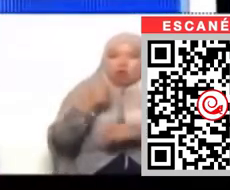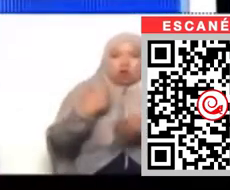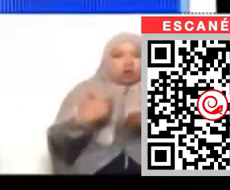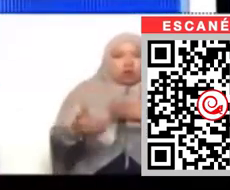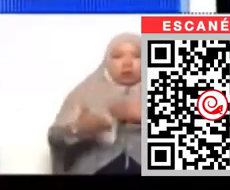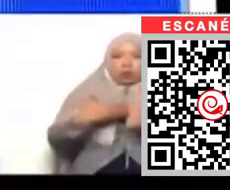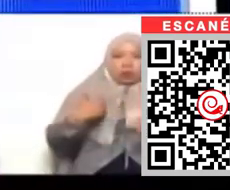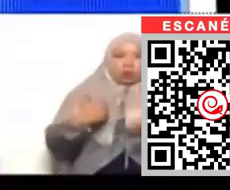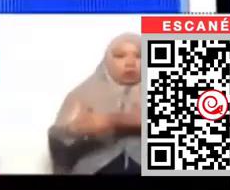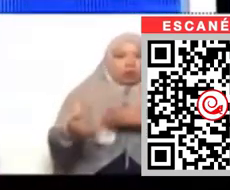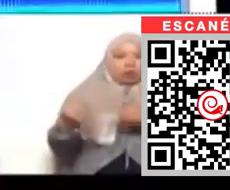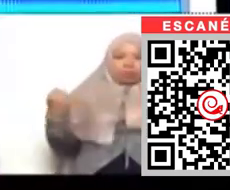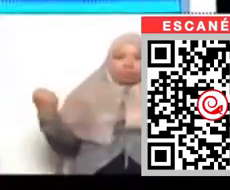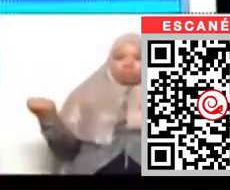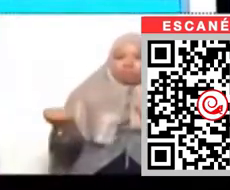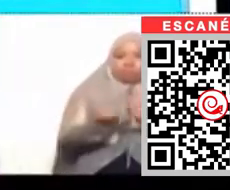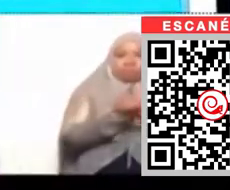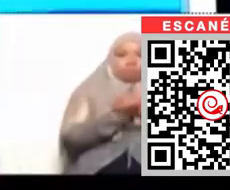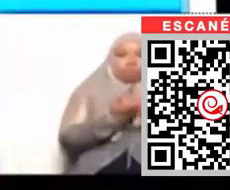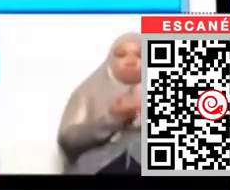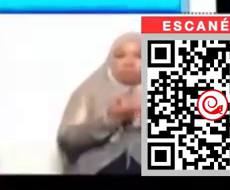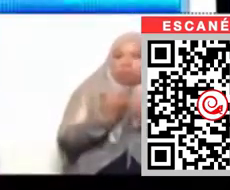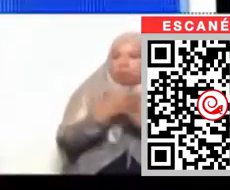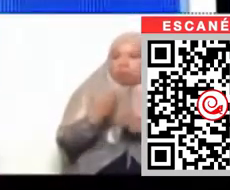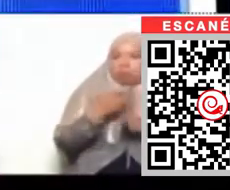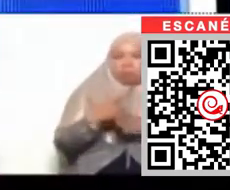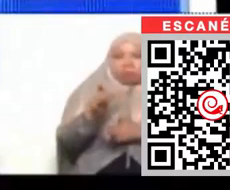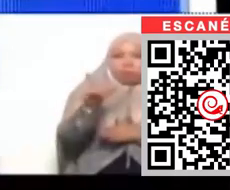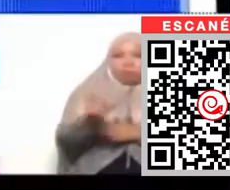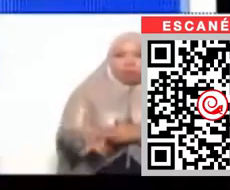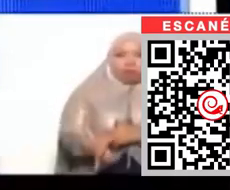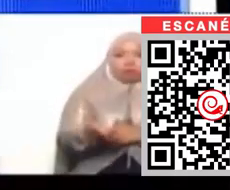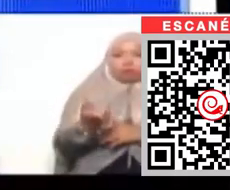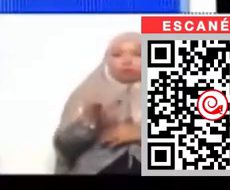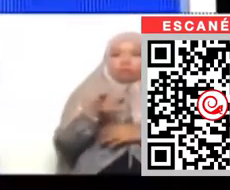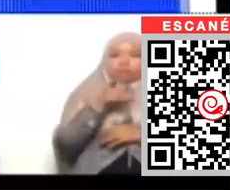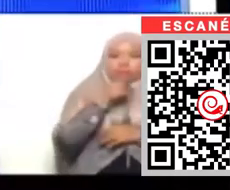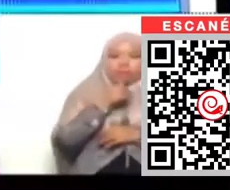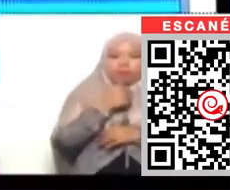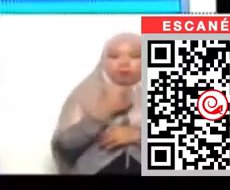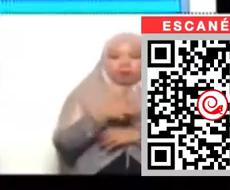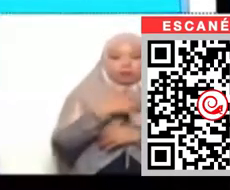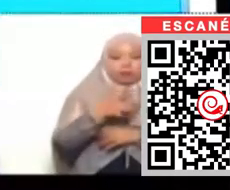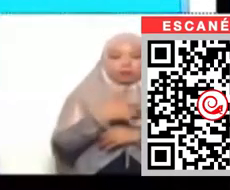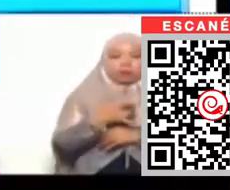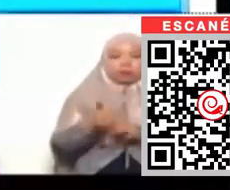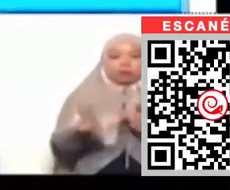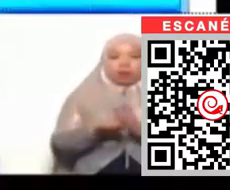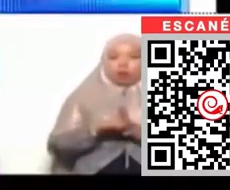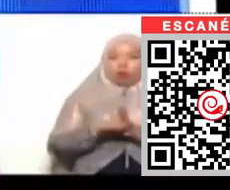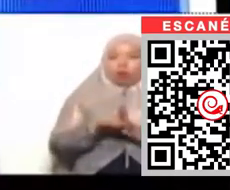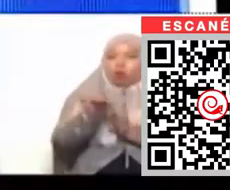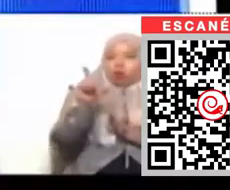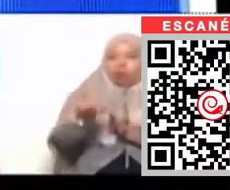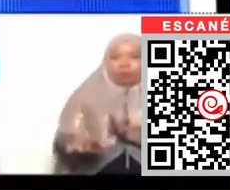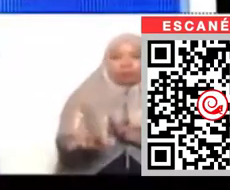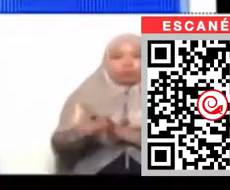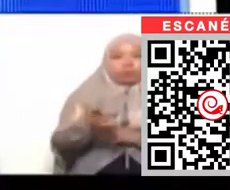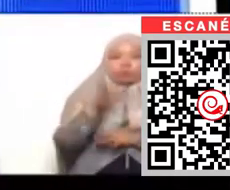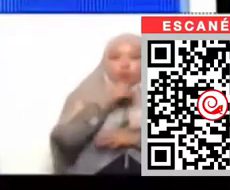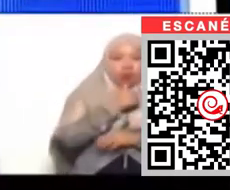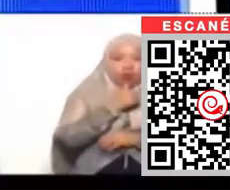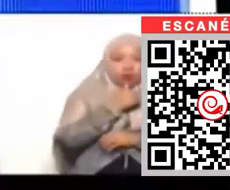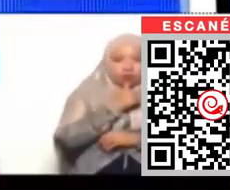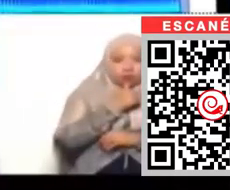pueden hacerle daño extremo a otro ser humano porque sencillamente no tienen en ese sentido límites, no son empáticos con las otras personas,